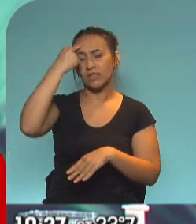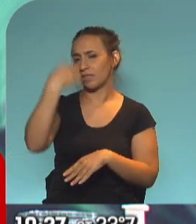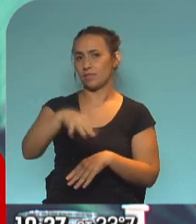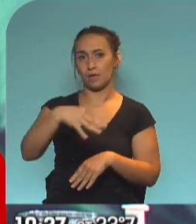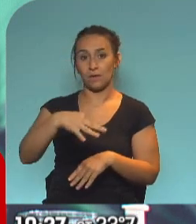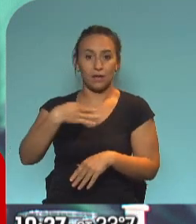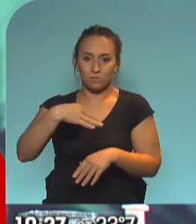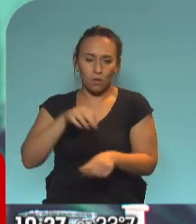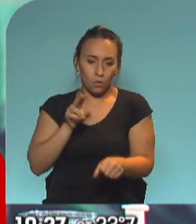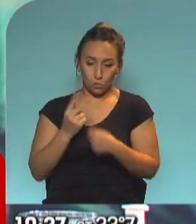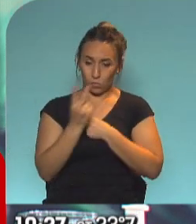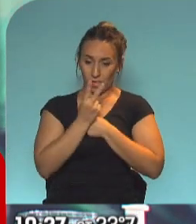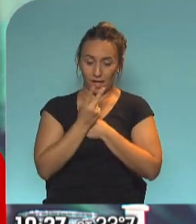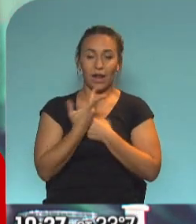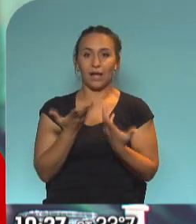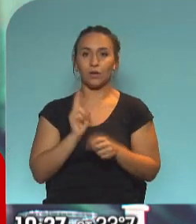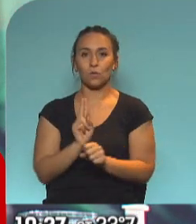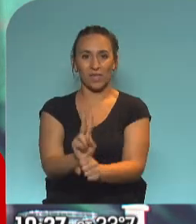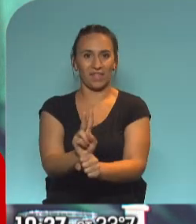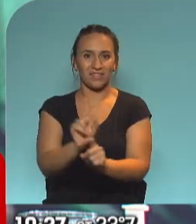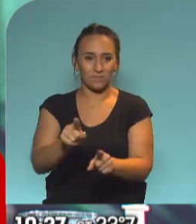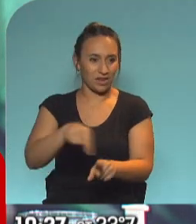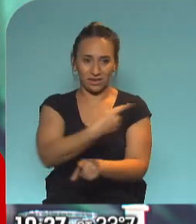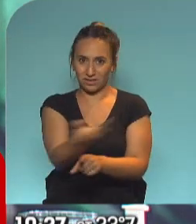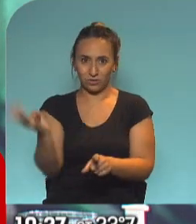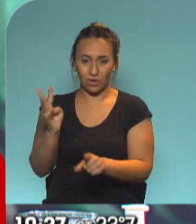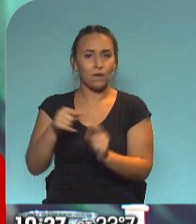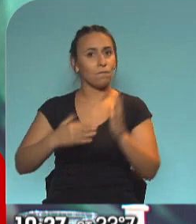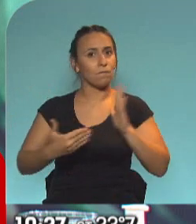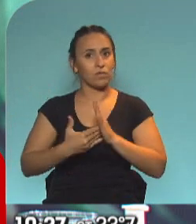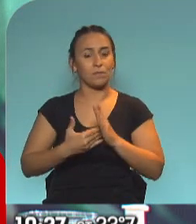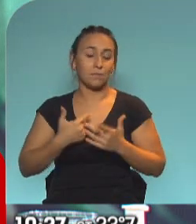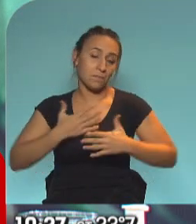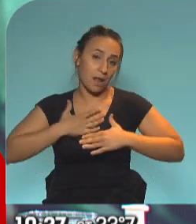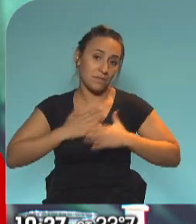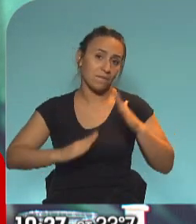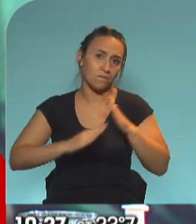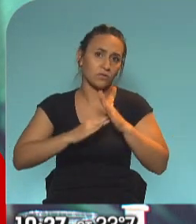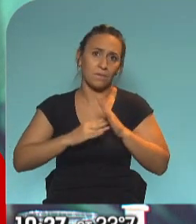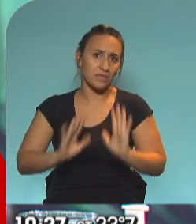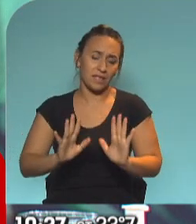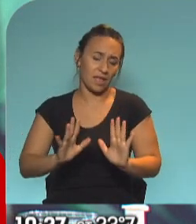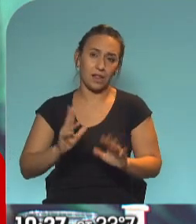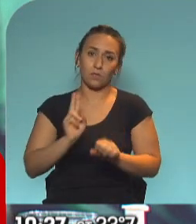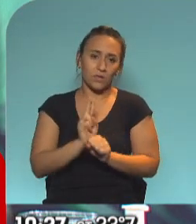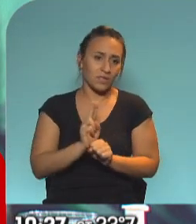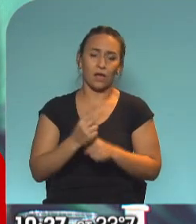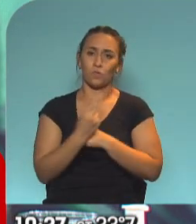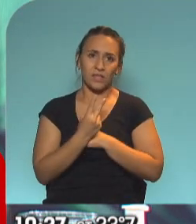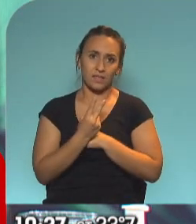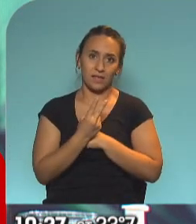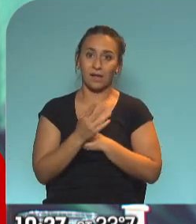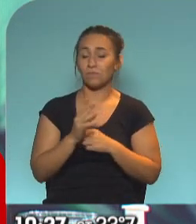uno para cuidar al otro. Uh-huh. Eso es clave. Yo creo que es clave. Evidentemente, no todo el mundo lo entiende